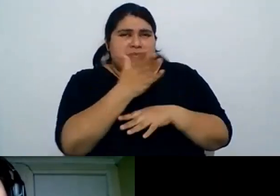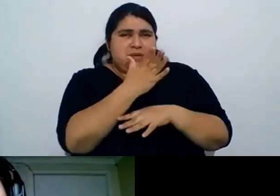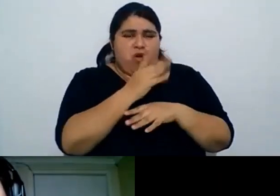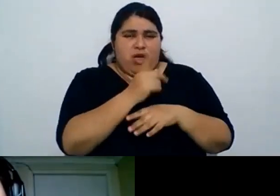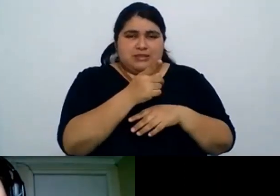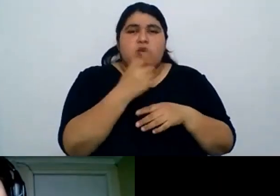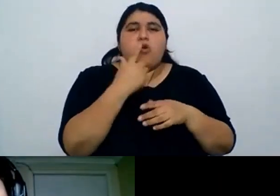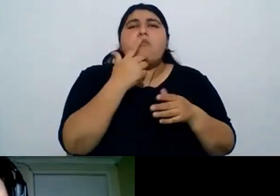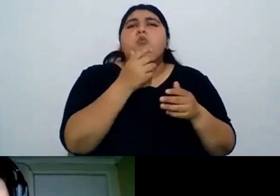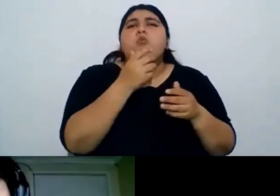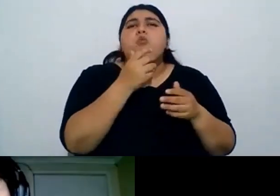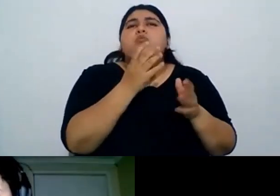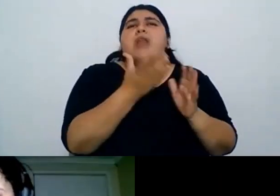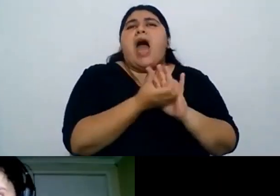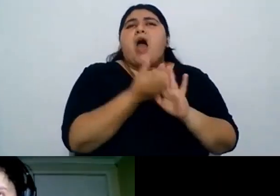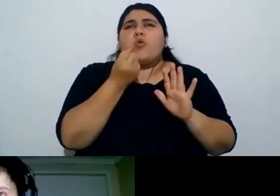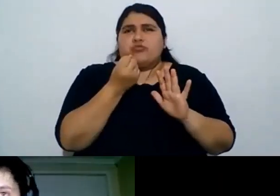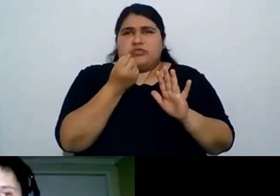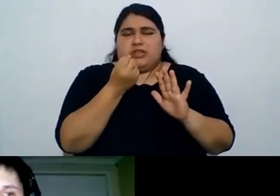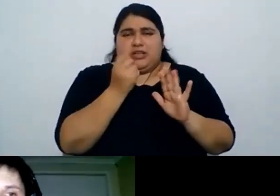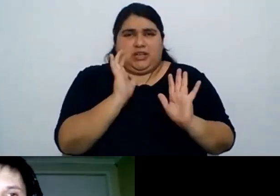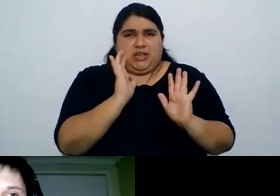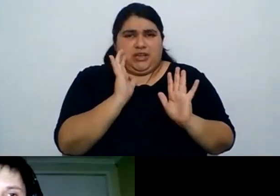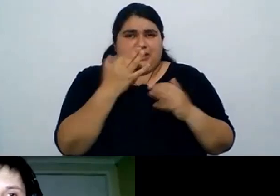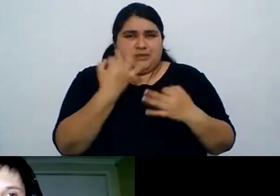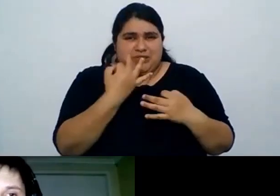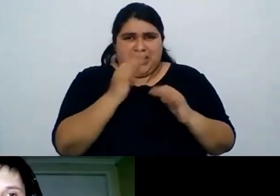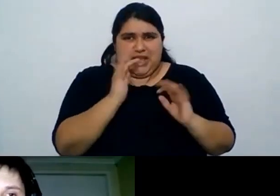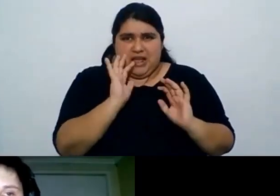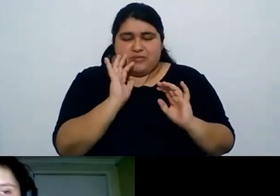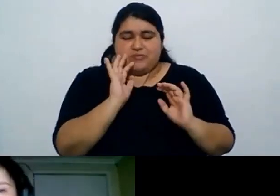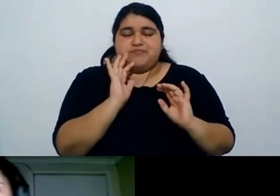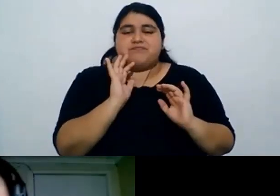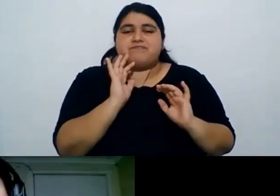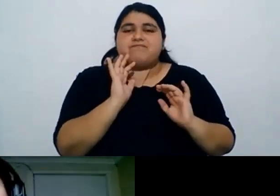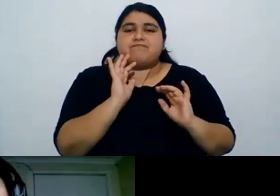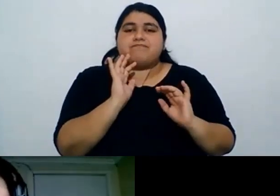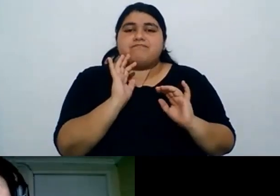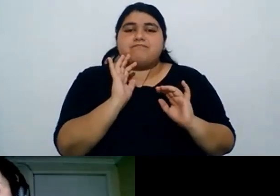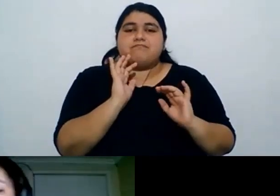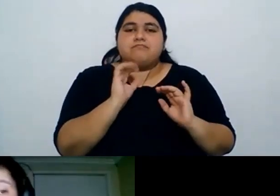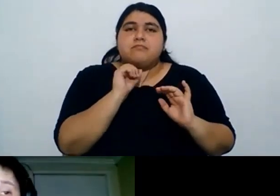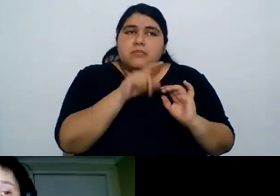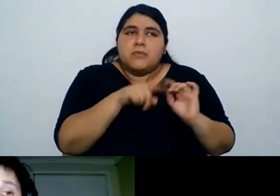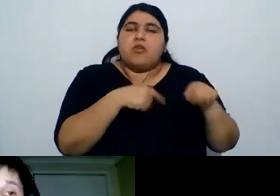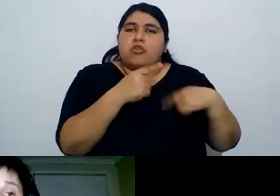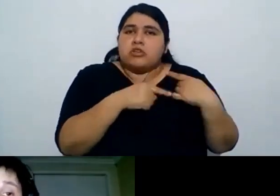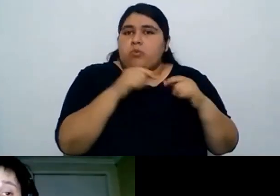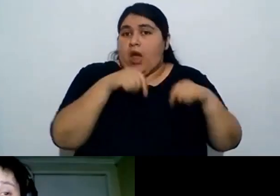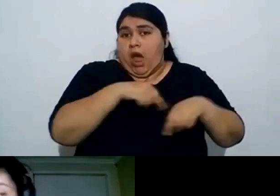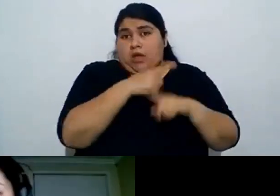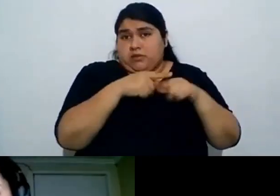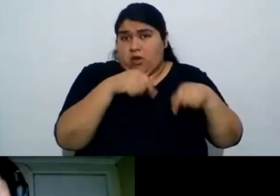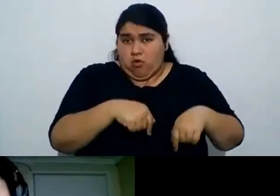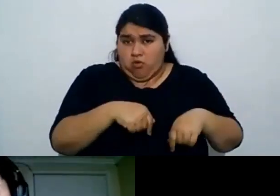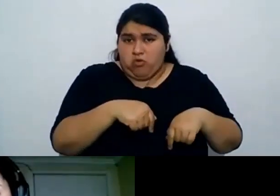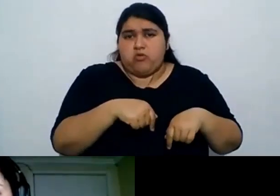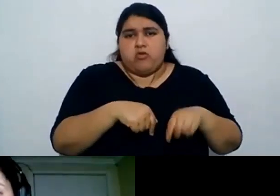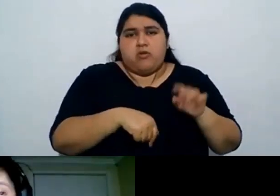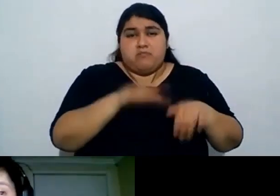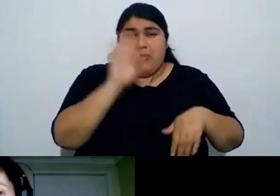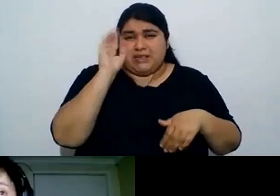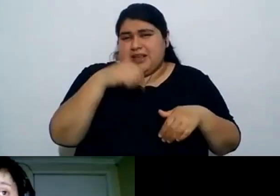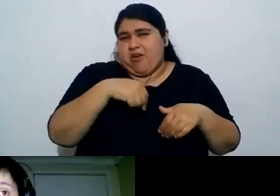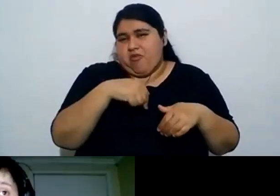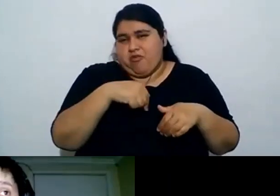ajuste razonable. No, se sigue, incluso ahora, incluso con los grandes resultados que